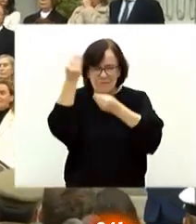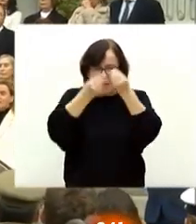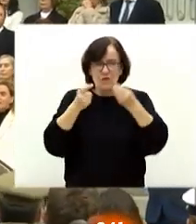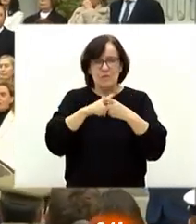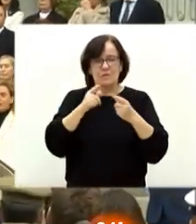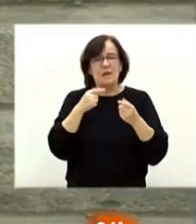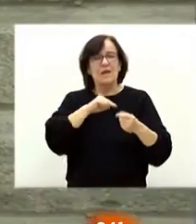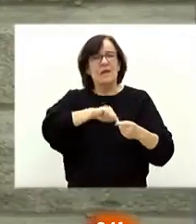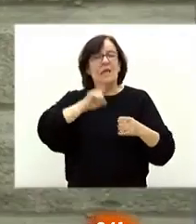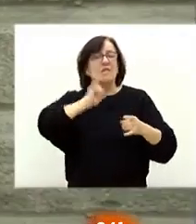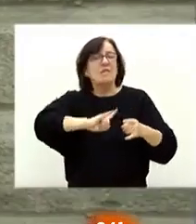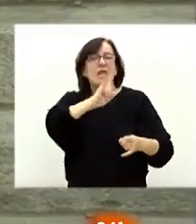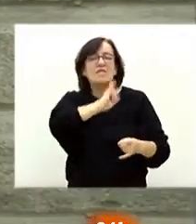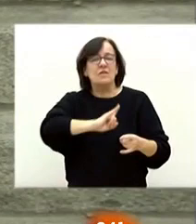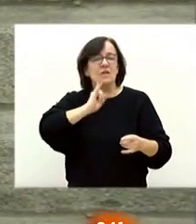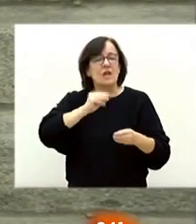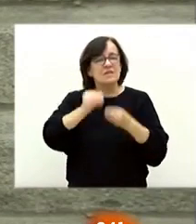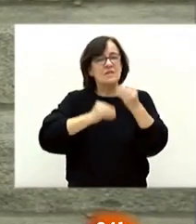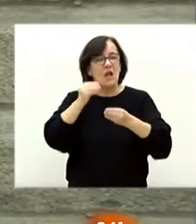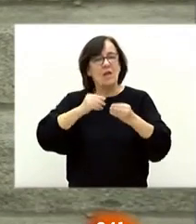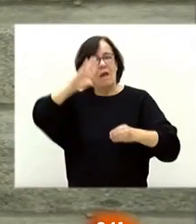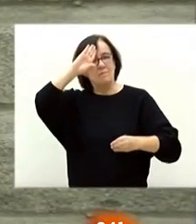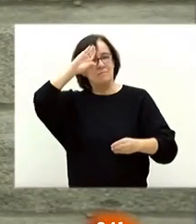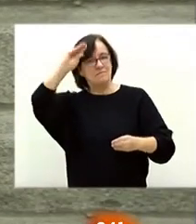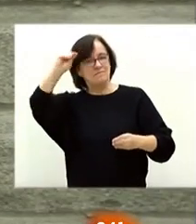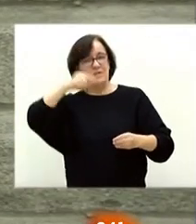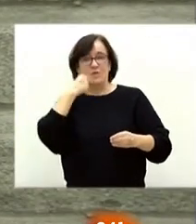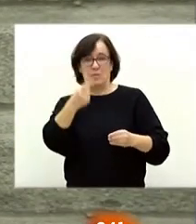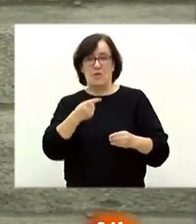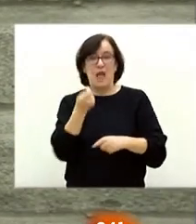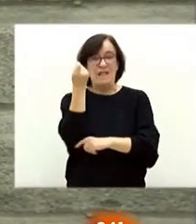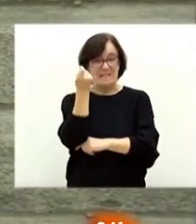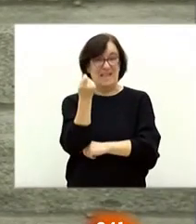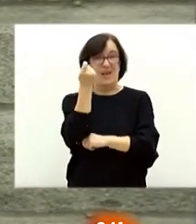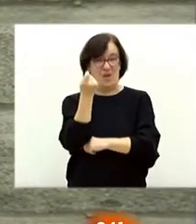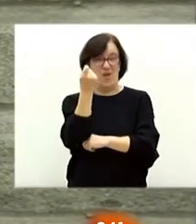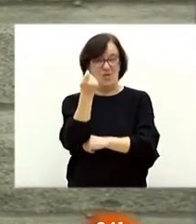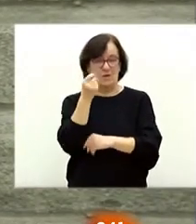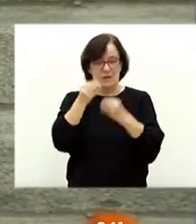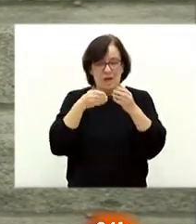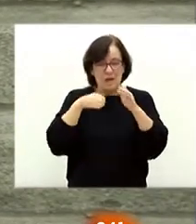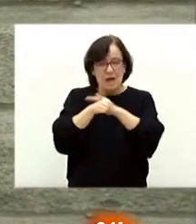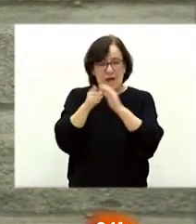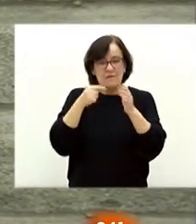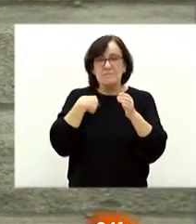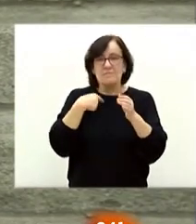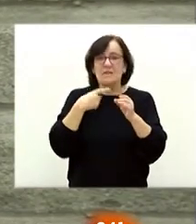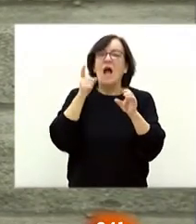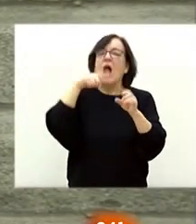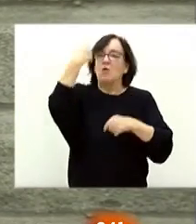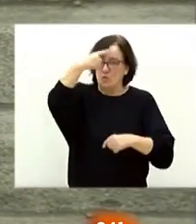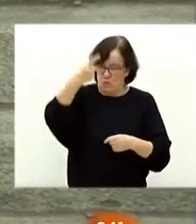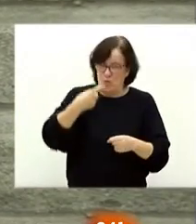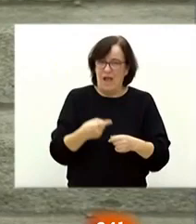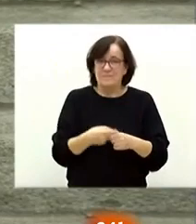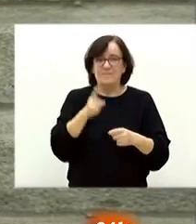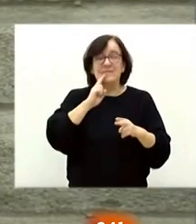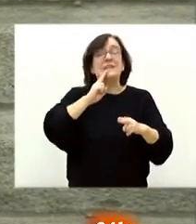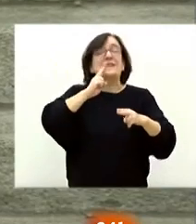se disfruta y se avivan los ingenios, como dice el Quijote. Se accede a la cultura.